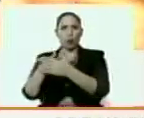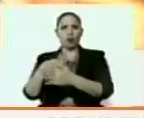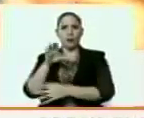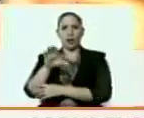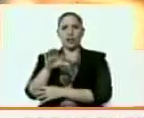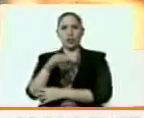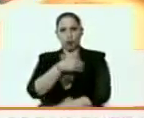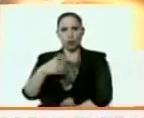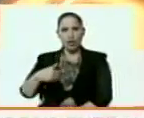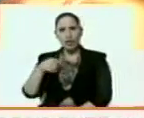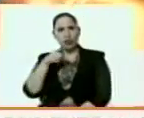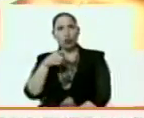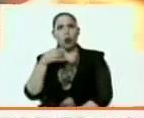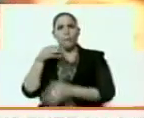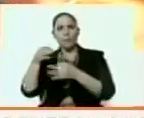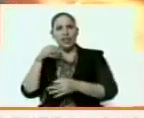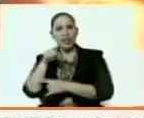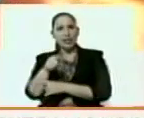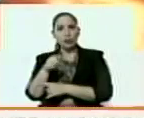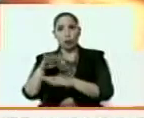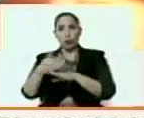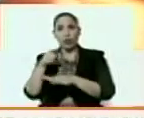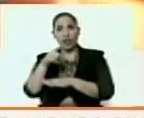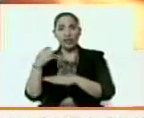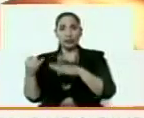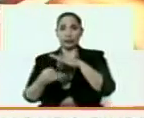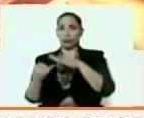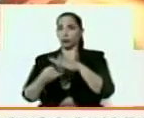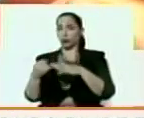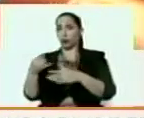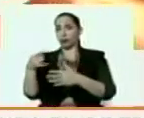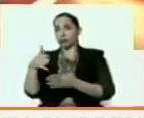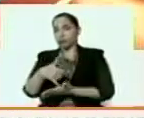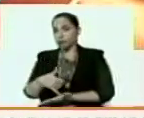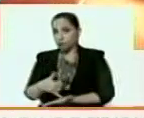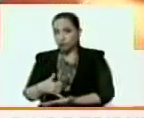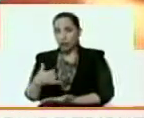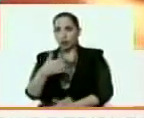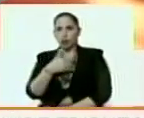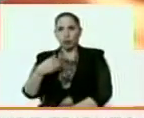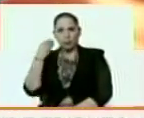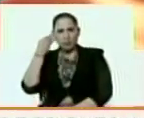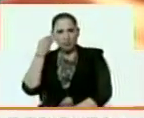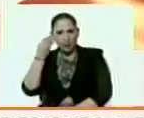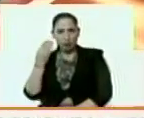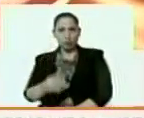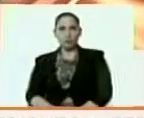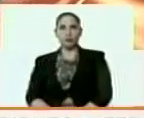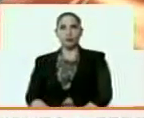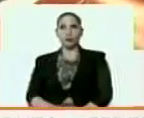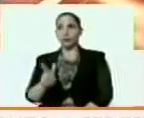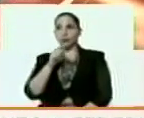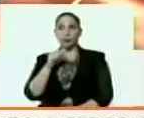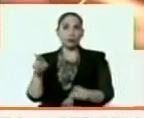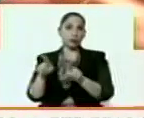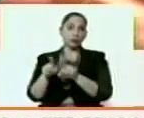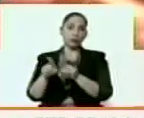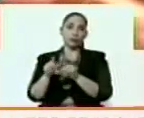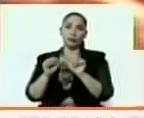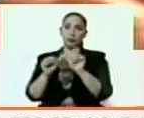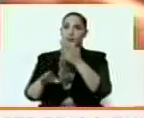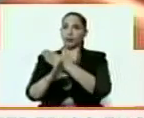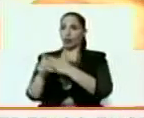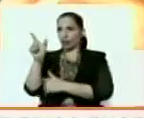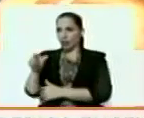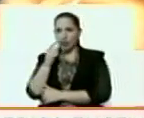quería que tú expliques eso, porque esto es una situación bastante grave, bastante delicada, y que me parece que no es casualidad que hayan mantenido a ese señor ahí,